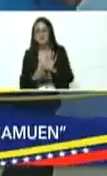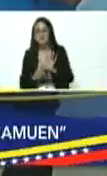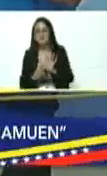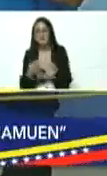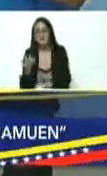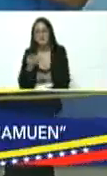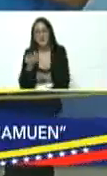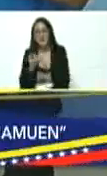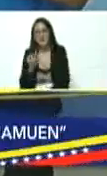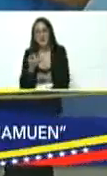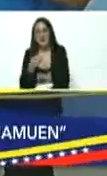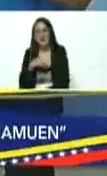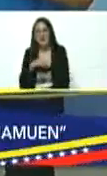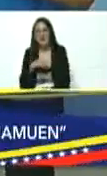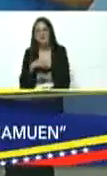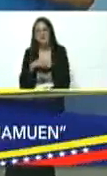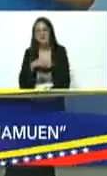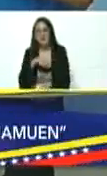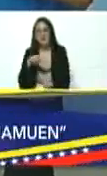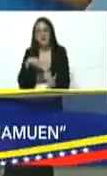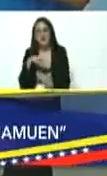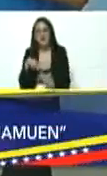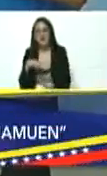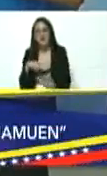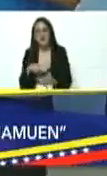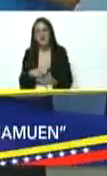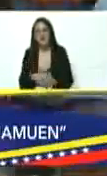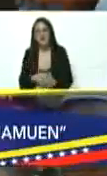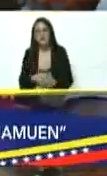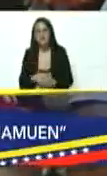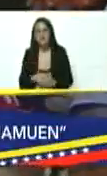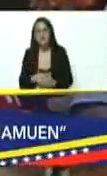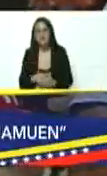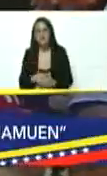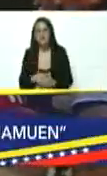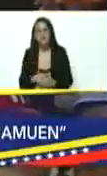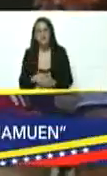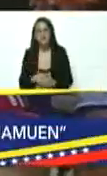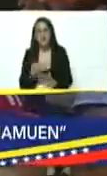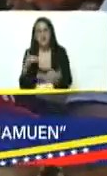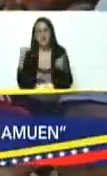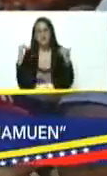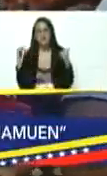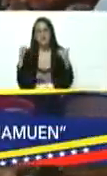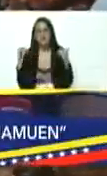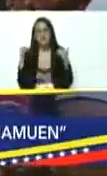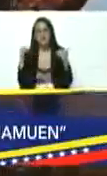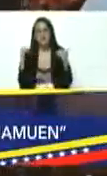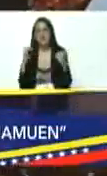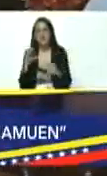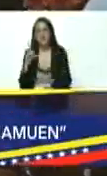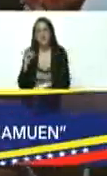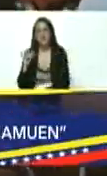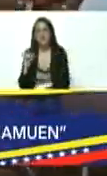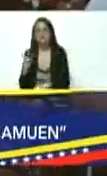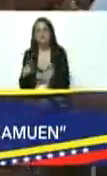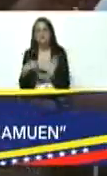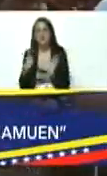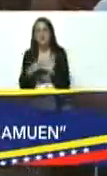es nuestra revolución. Aquí el pueblo se encuentra de fiesta, estamos celebrando porque estamos en un CDI